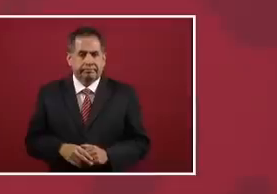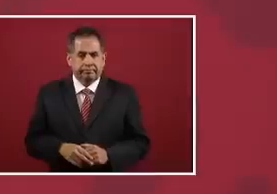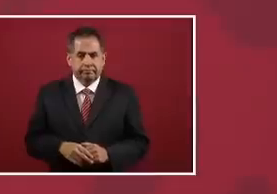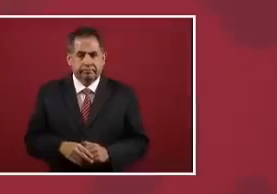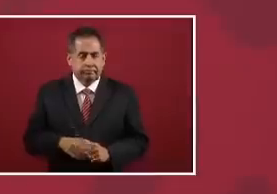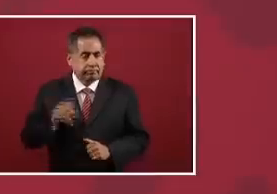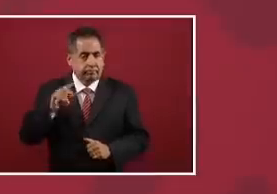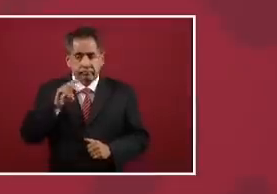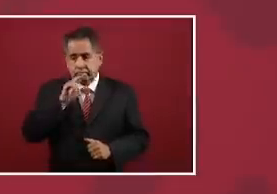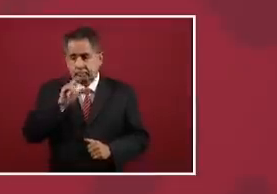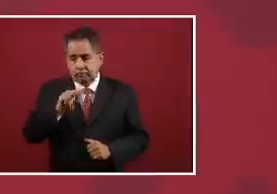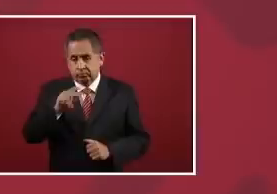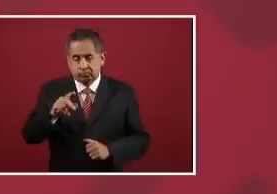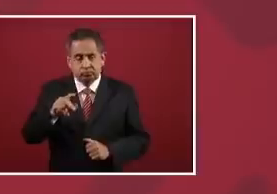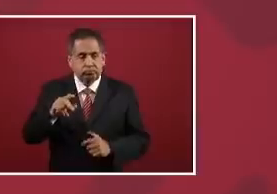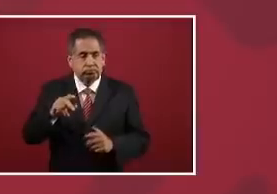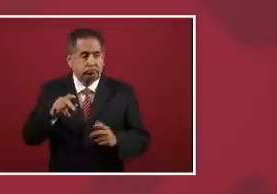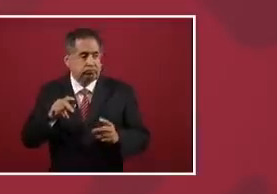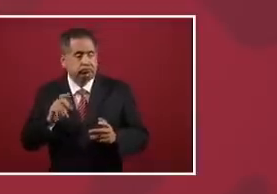no solo se va a vender ese avión,